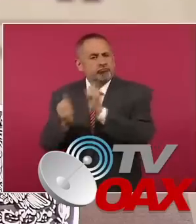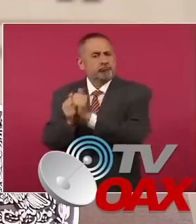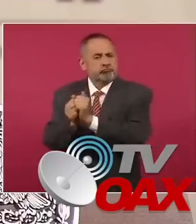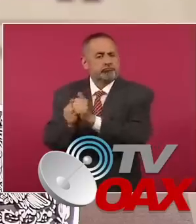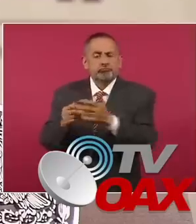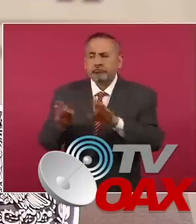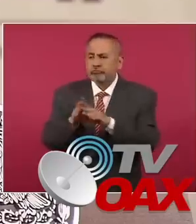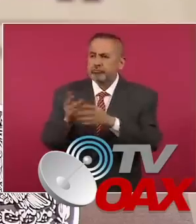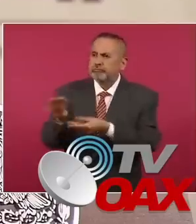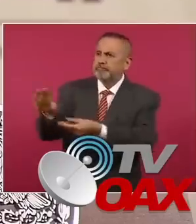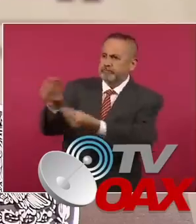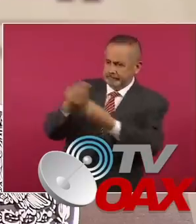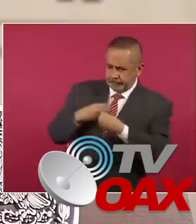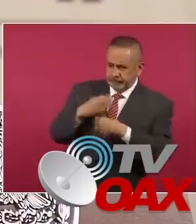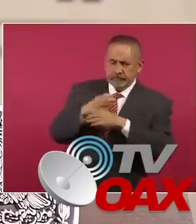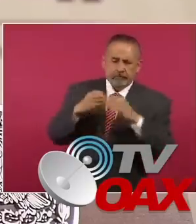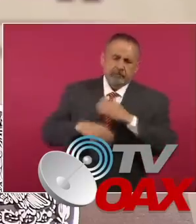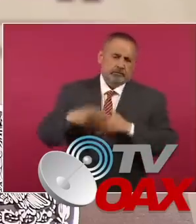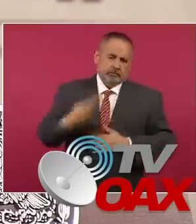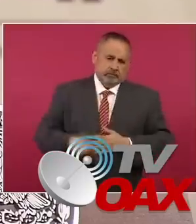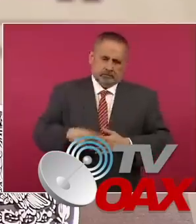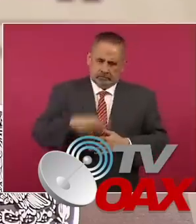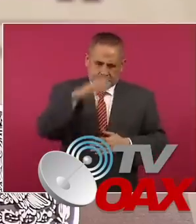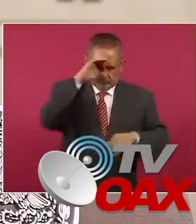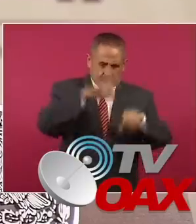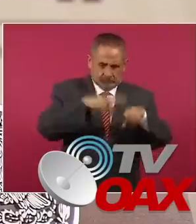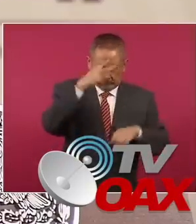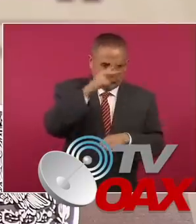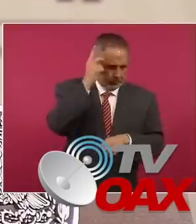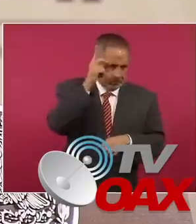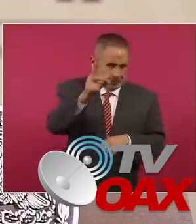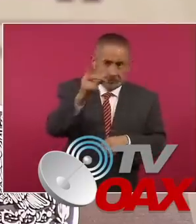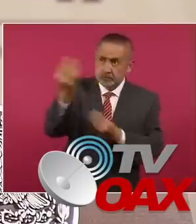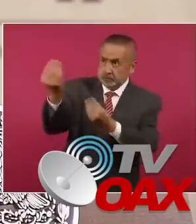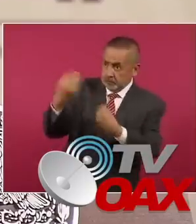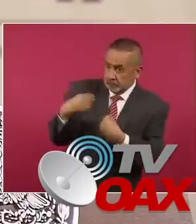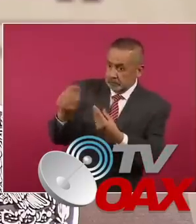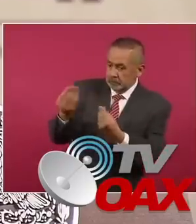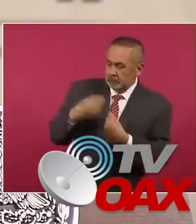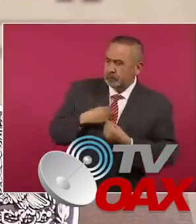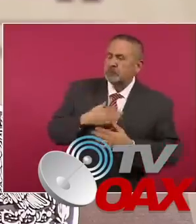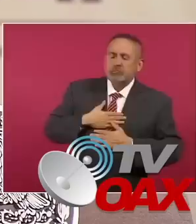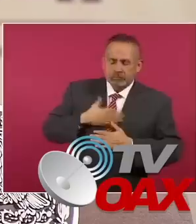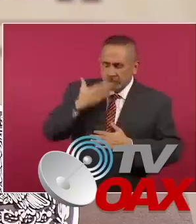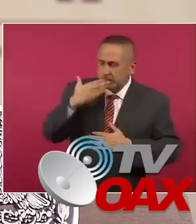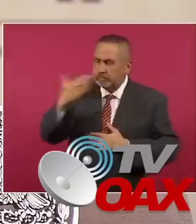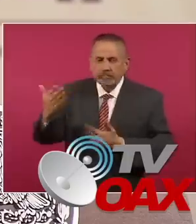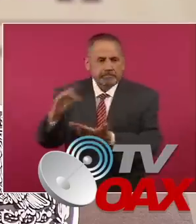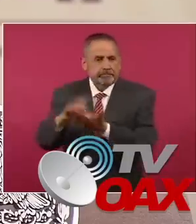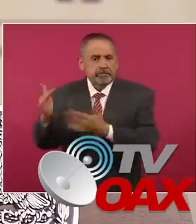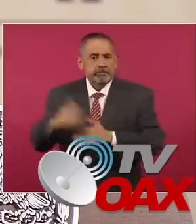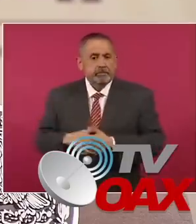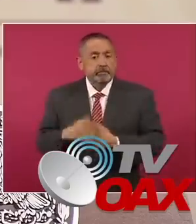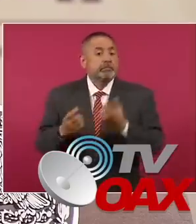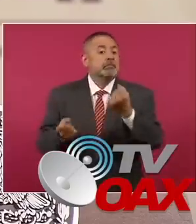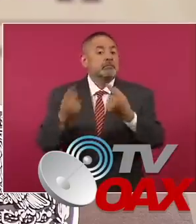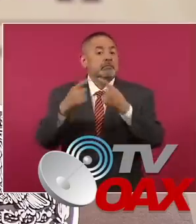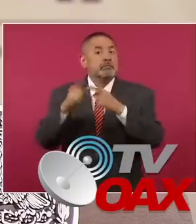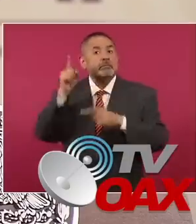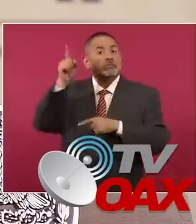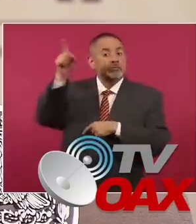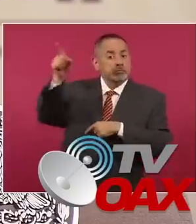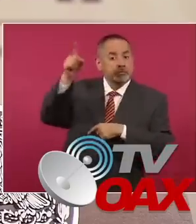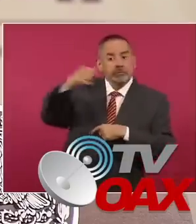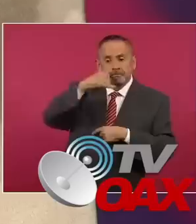restitución y la repatriación de bienes culturales es fundamental. Algunas de estas piezas fueron decomisadas por el